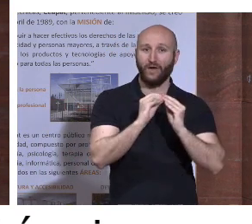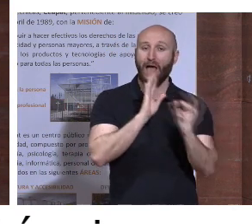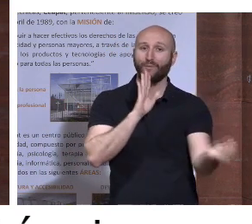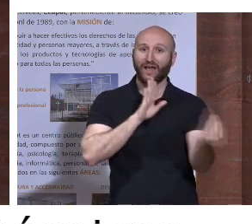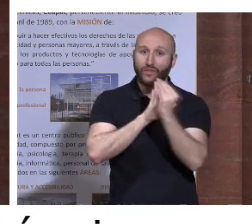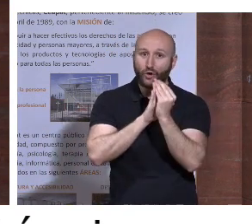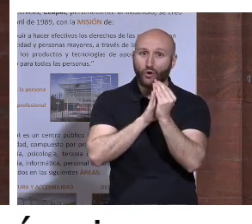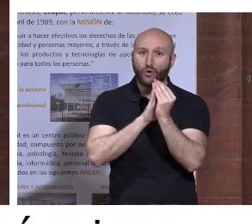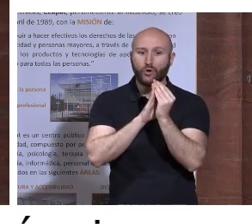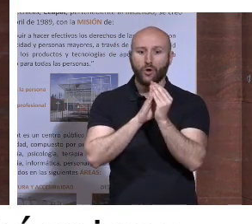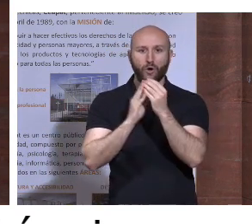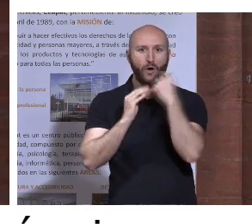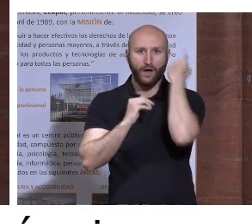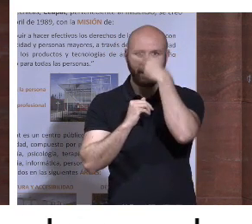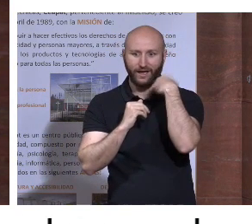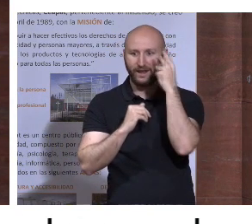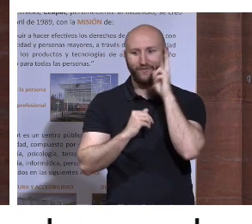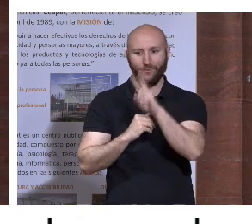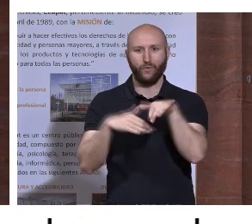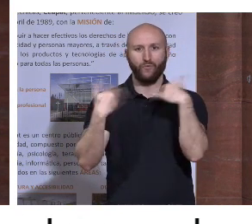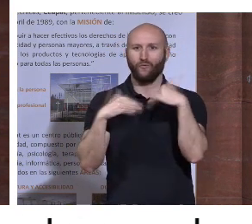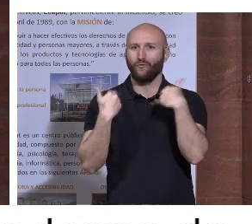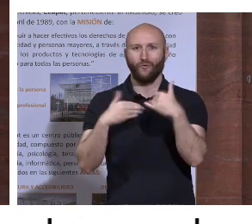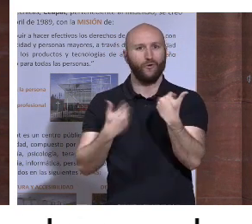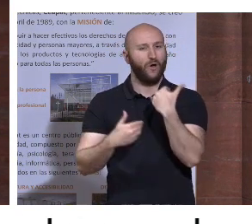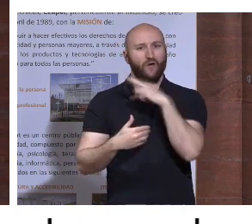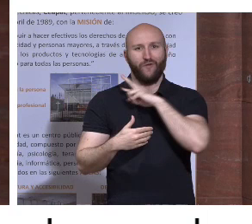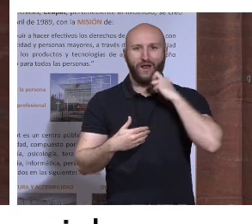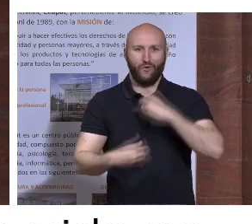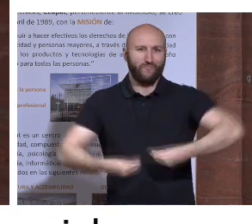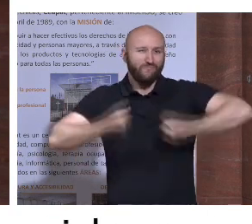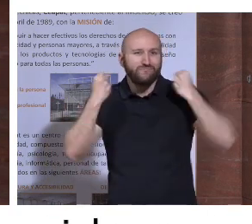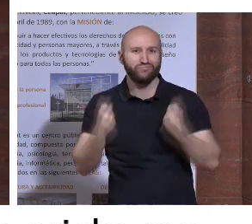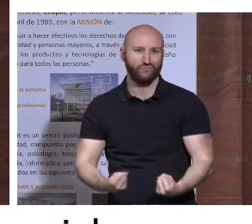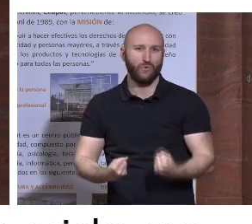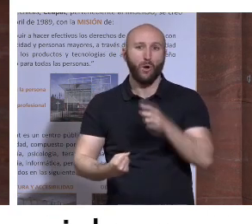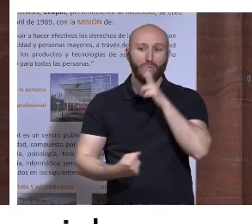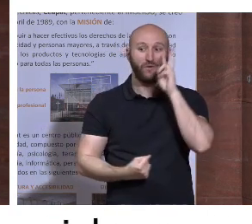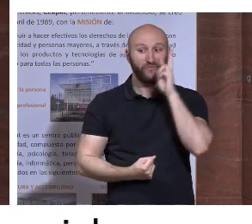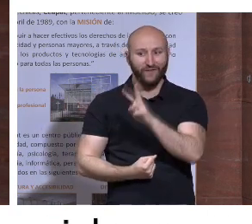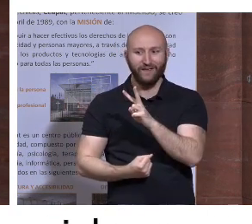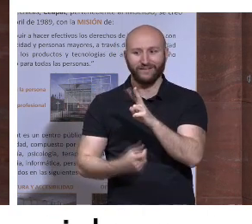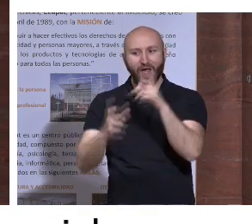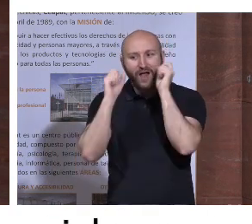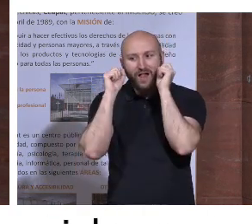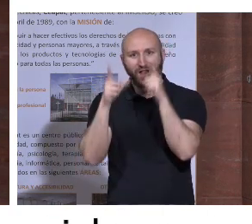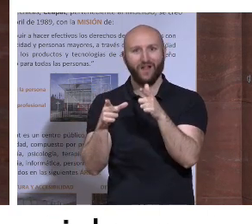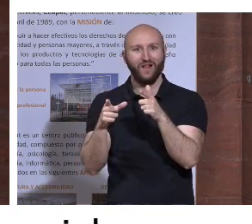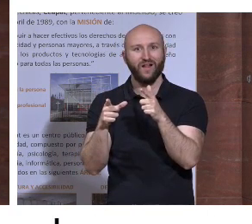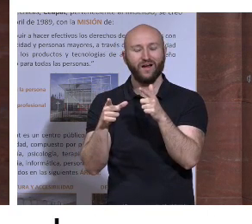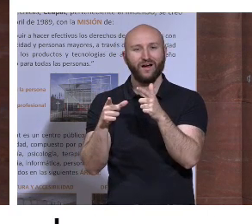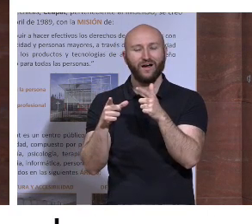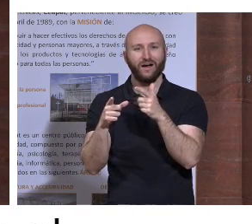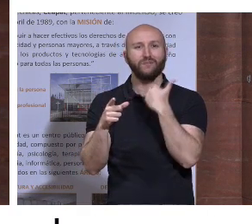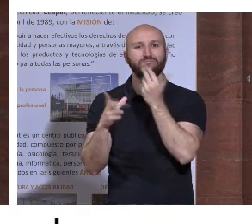es algo que en esta vida no tiene precio, porque ves en ellos el descubrimiento.